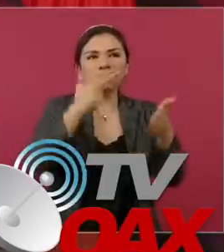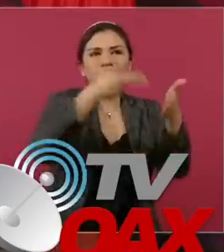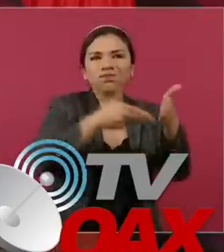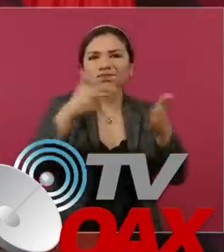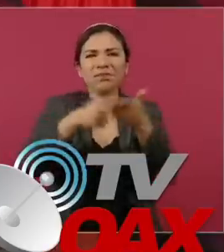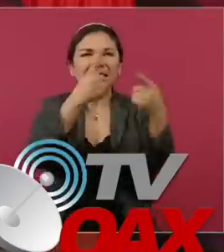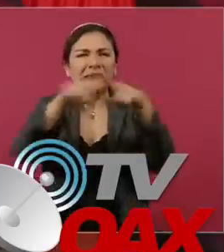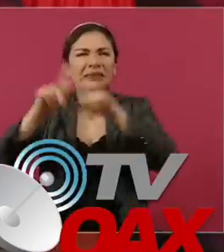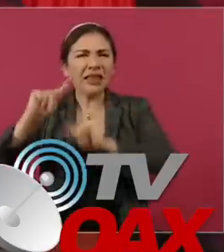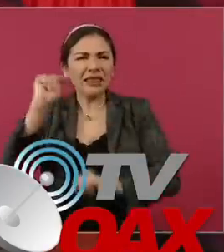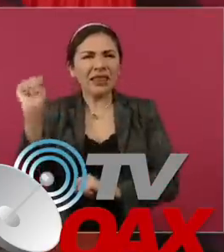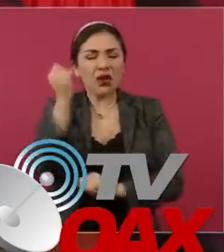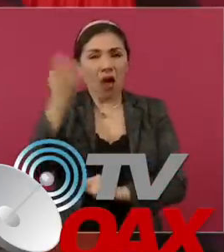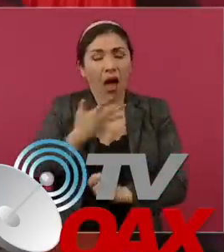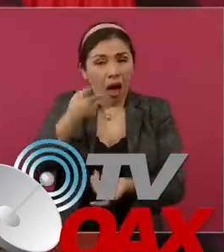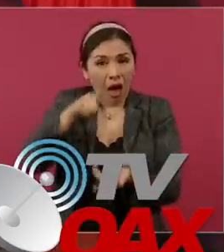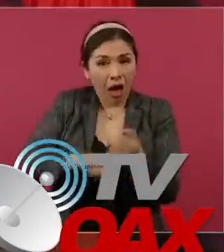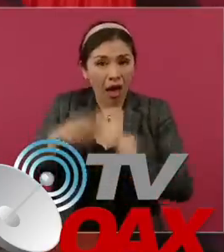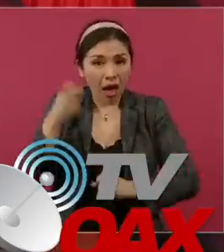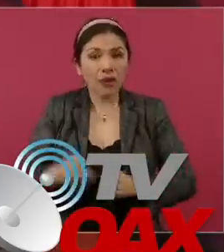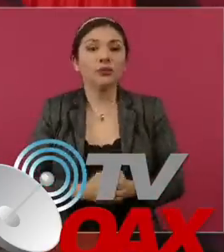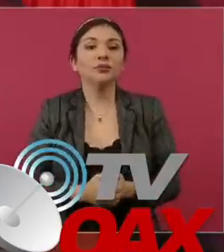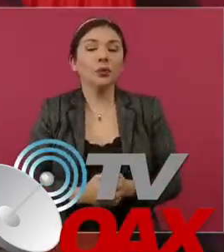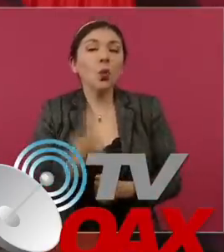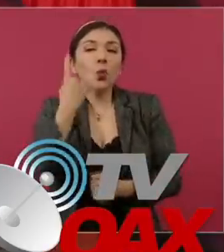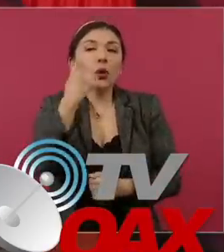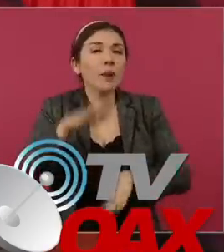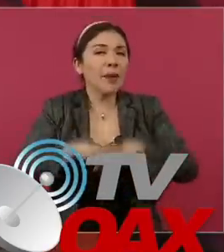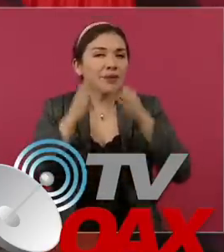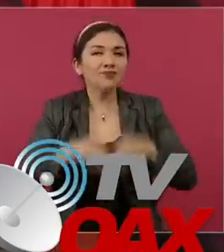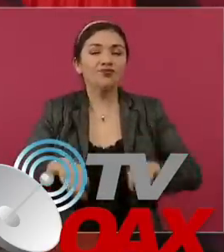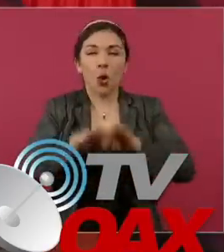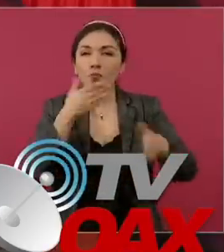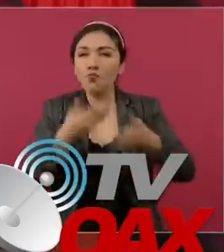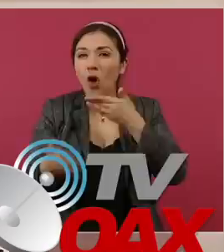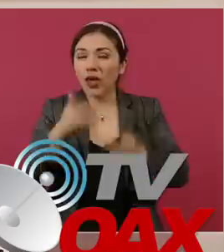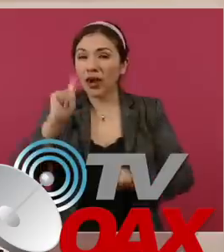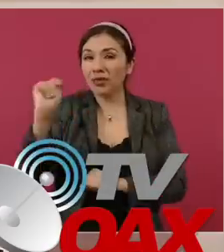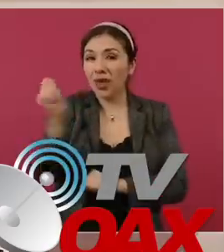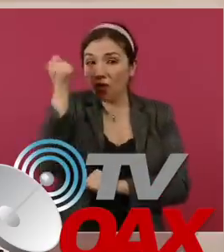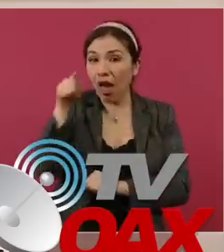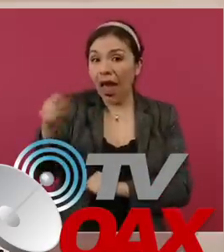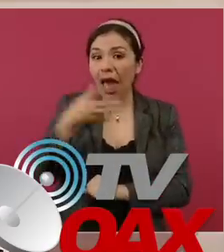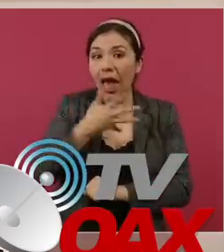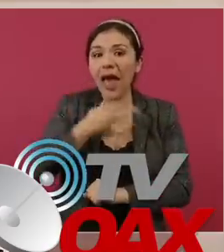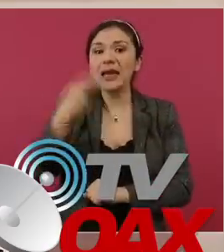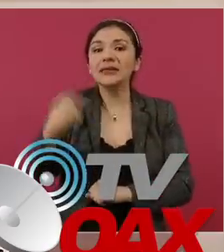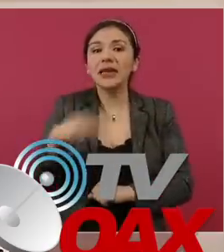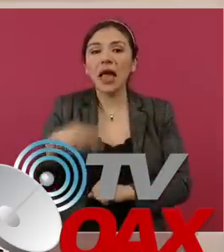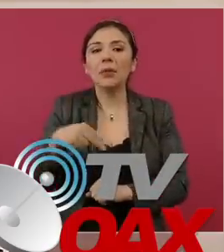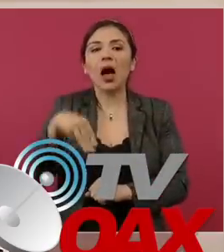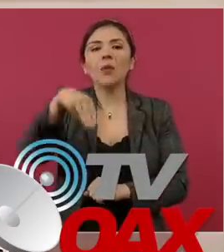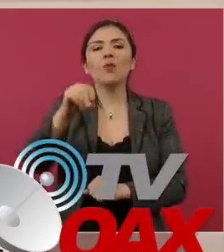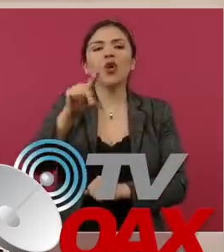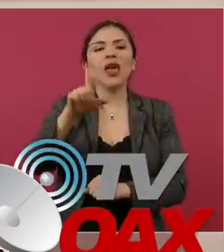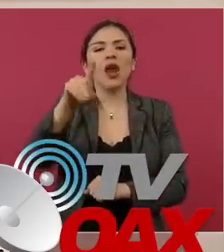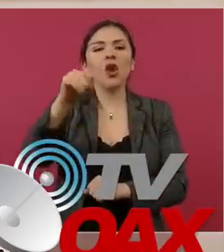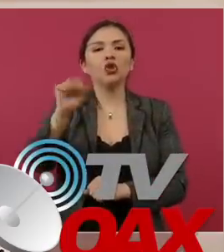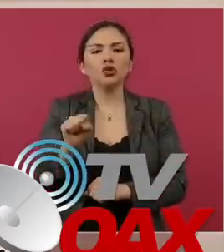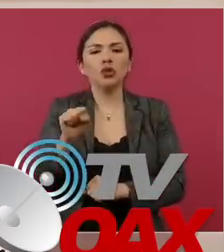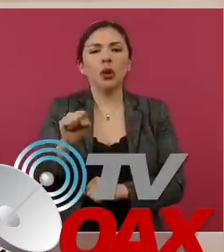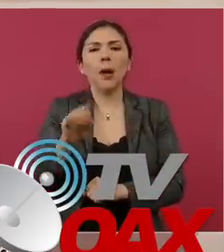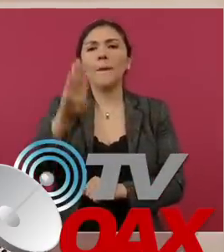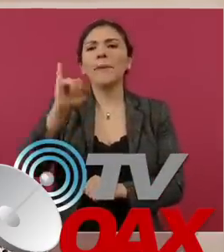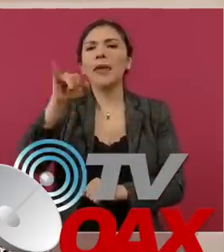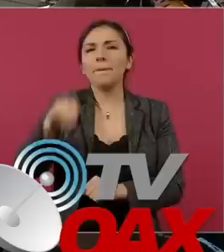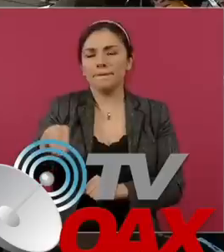la tecnología que está involucrada. Y una de las tecnologías más moderna que está involucrada se llama modelos BIM. ¿Qué es un modelo